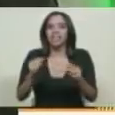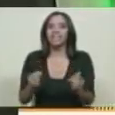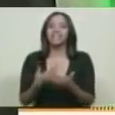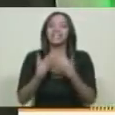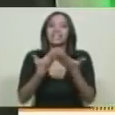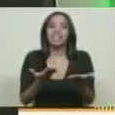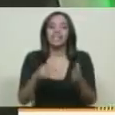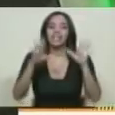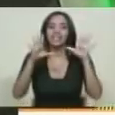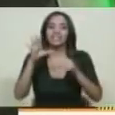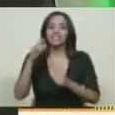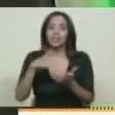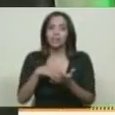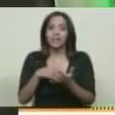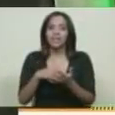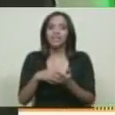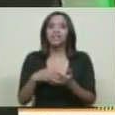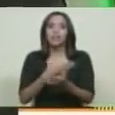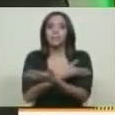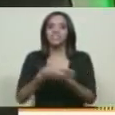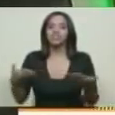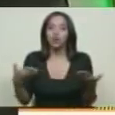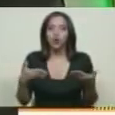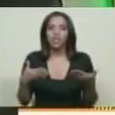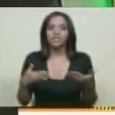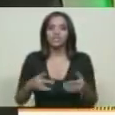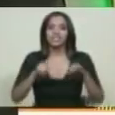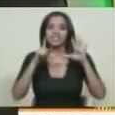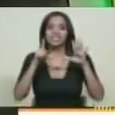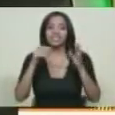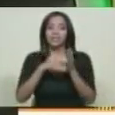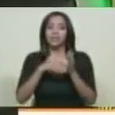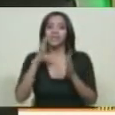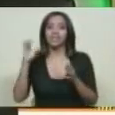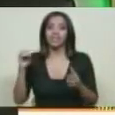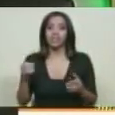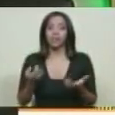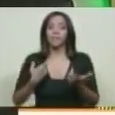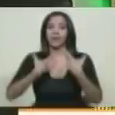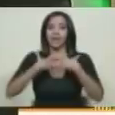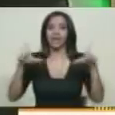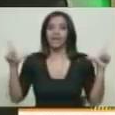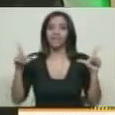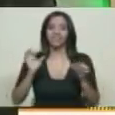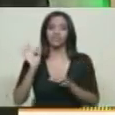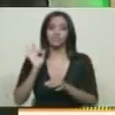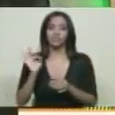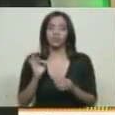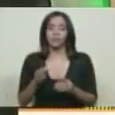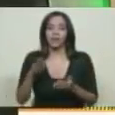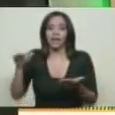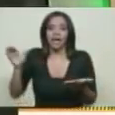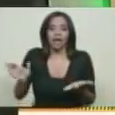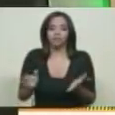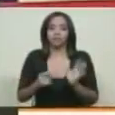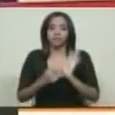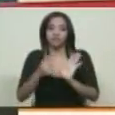15.000 millones. De los 7.500 millones fueron para dinero de exposición y para aguantar el peso, para planchar el peso.